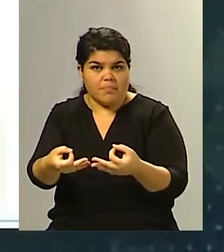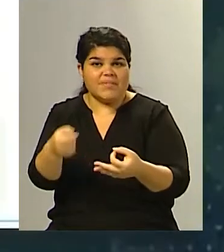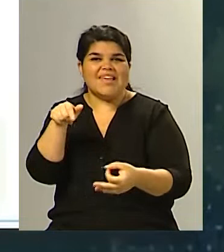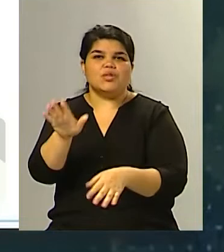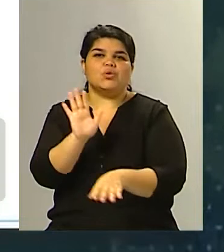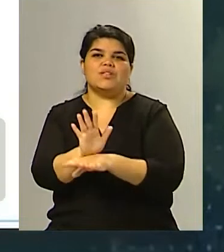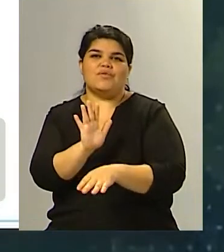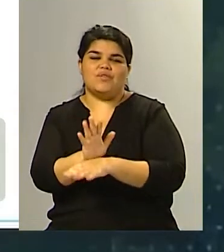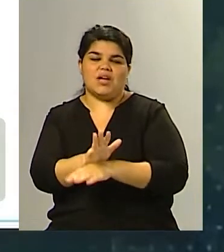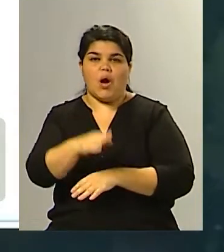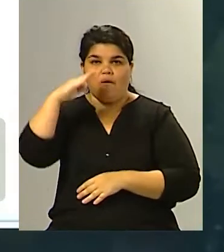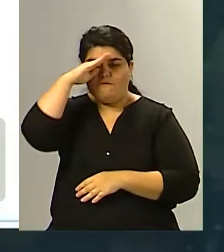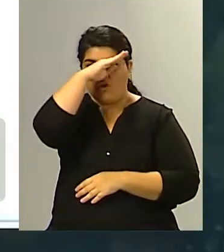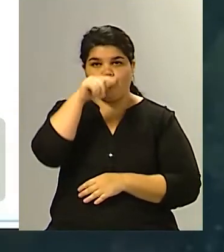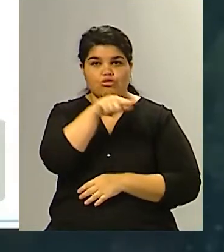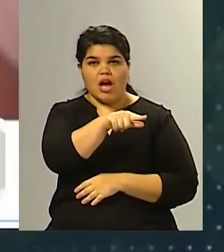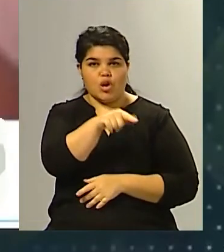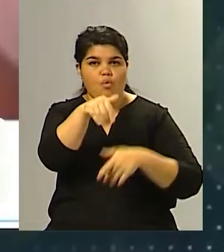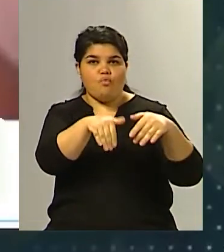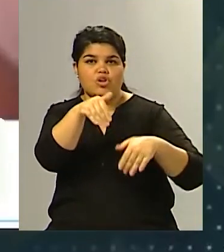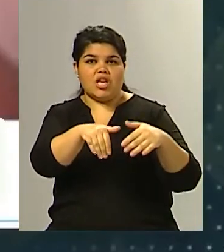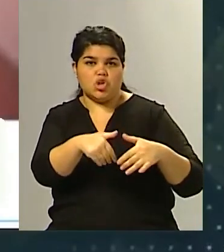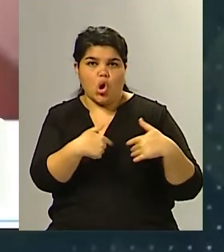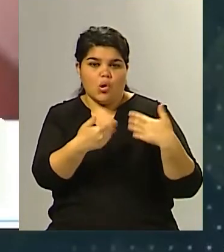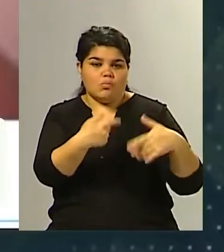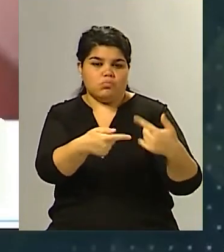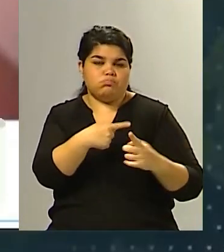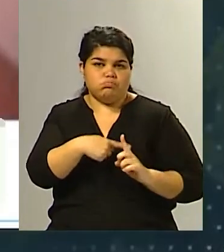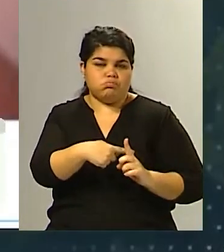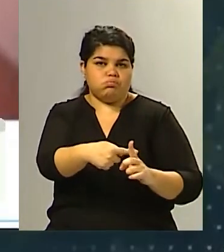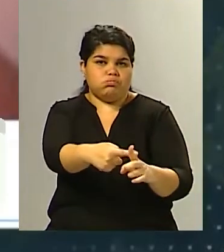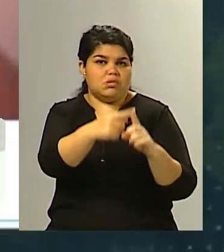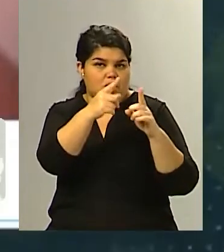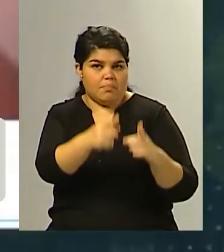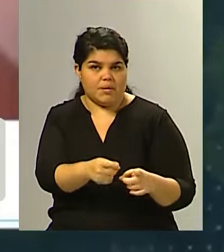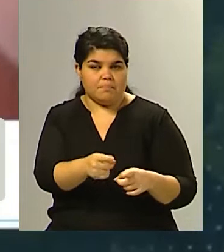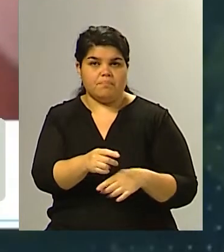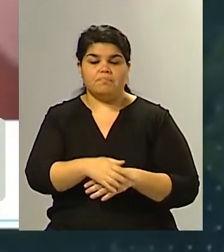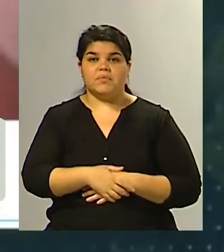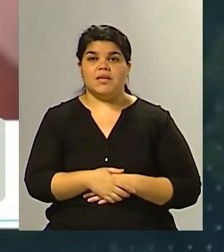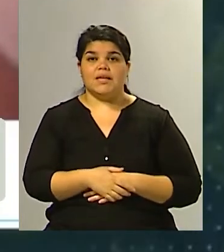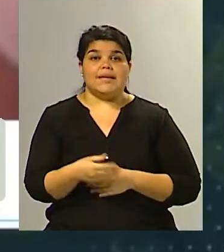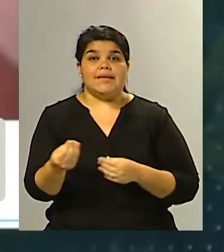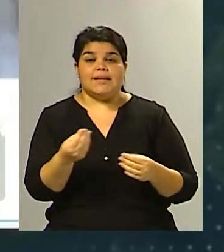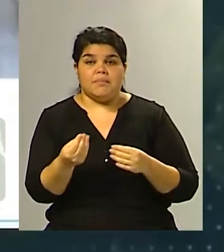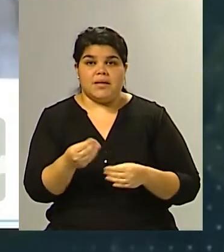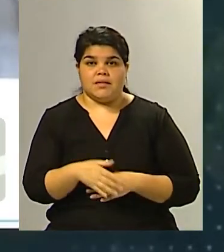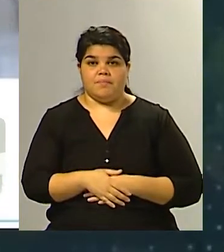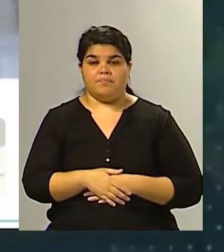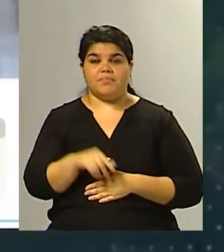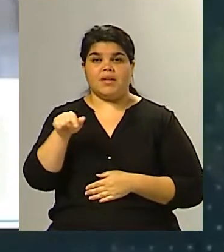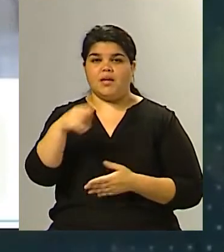a Bolsonaro. Entonces, me parece que la cuestión es que está saneado fiscalmente.